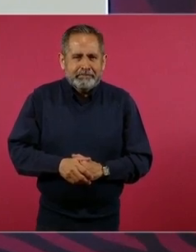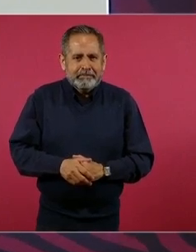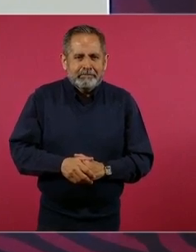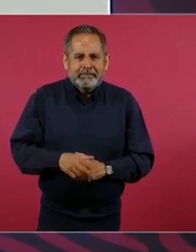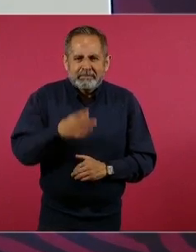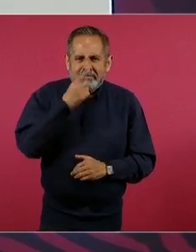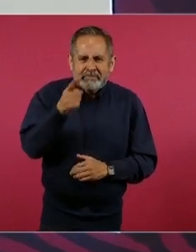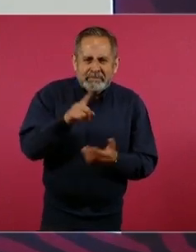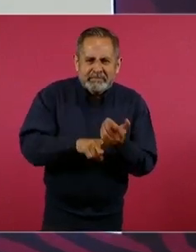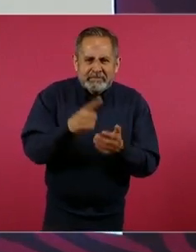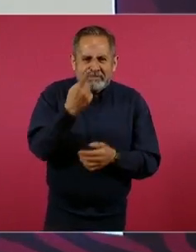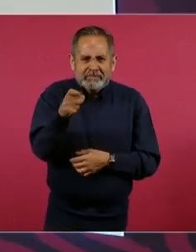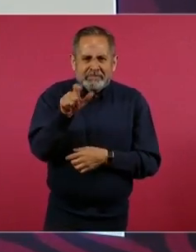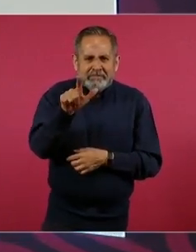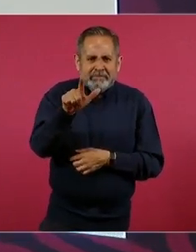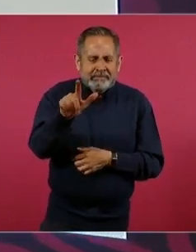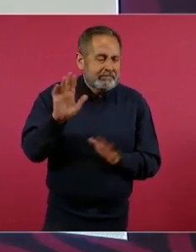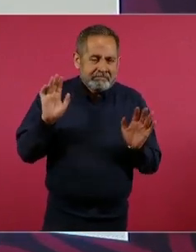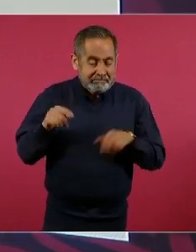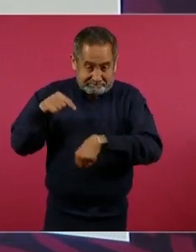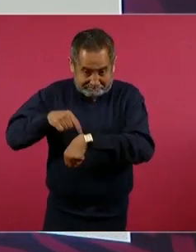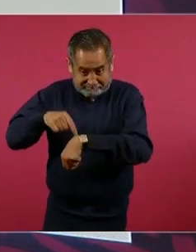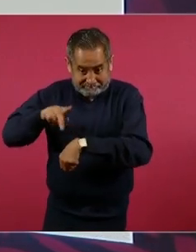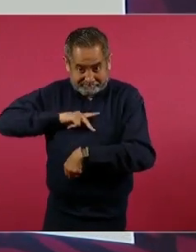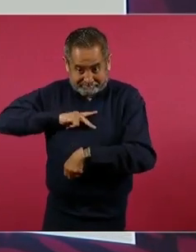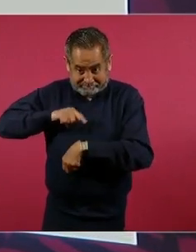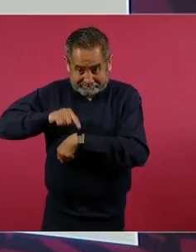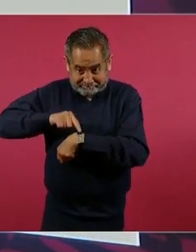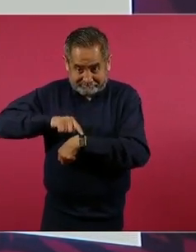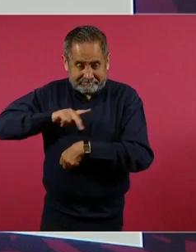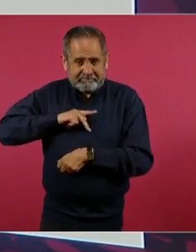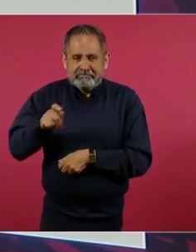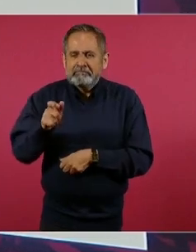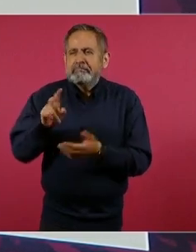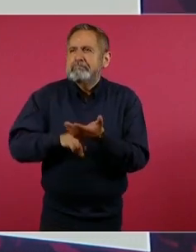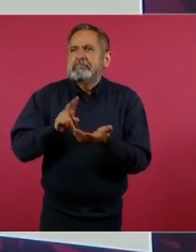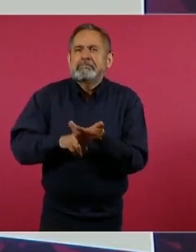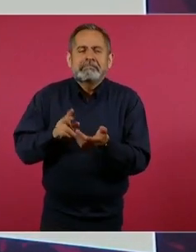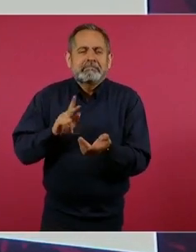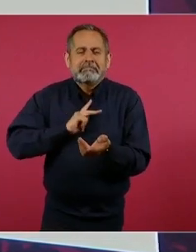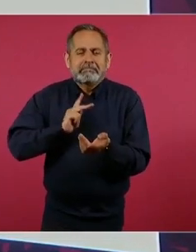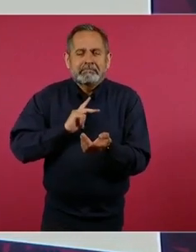Dicen 117, pero este vale como